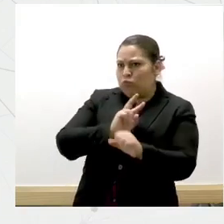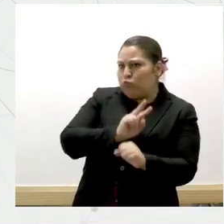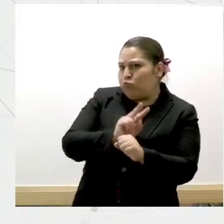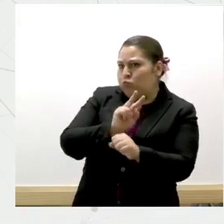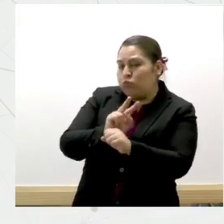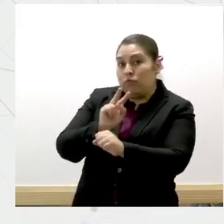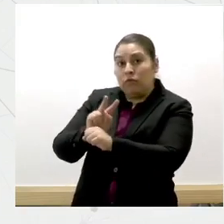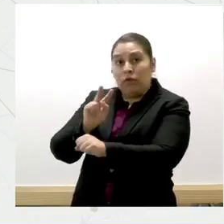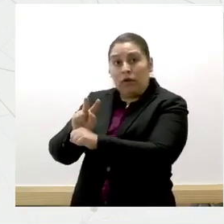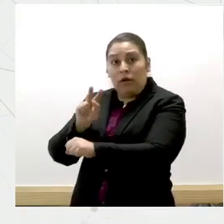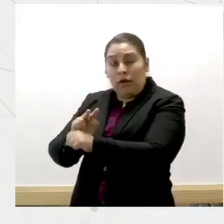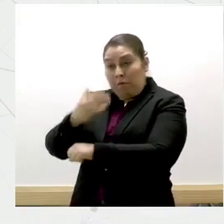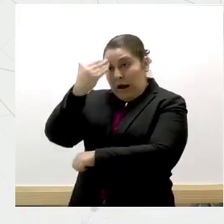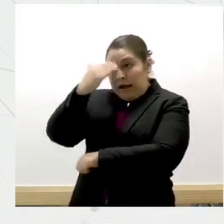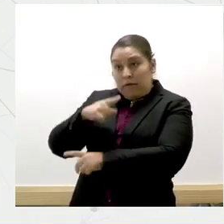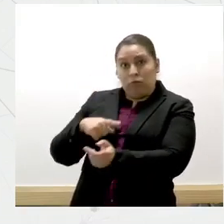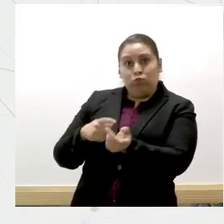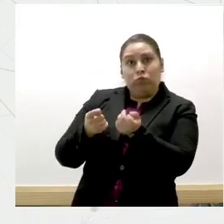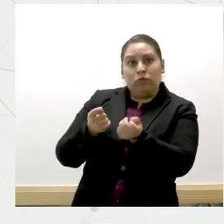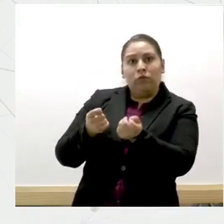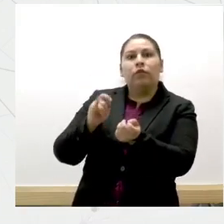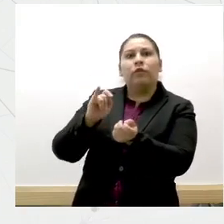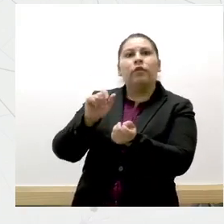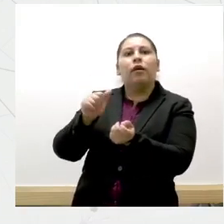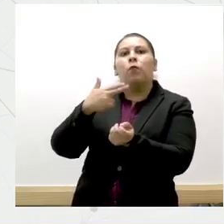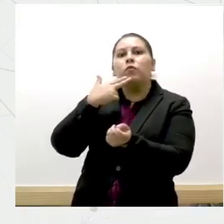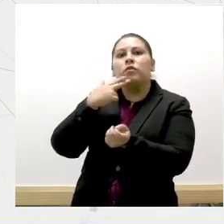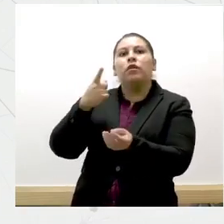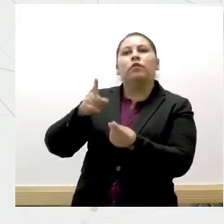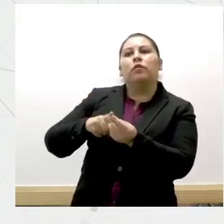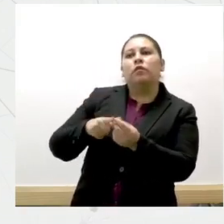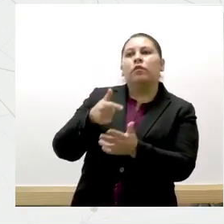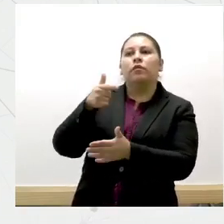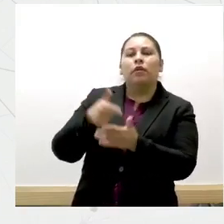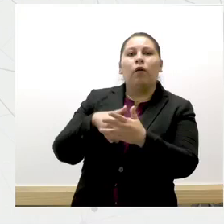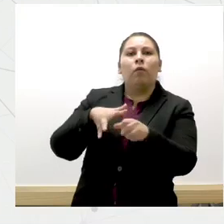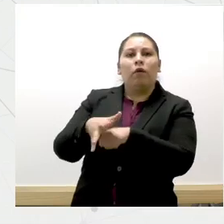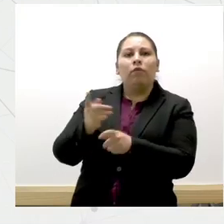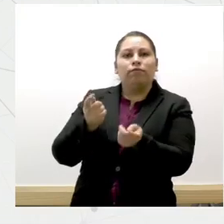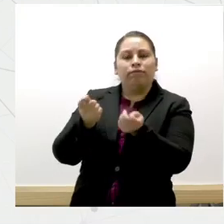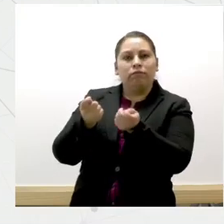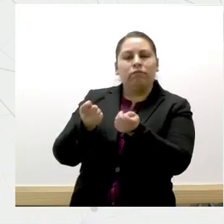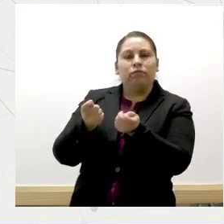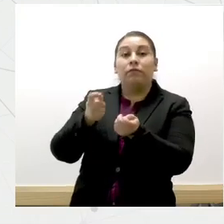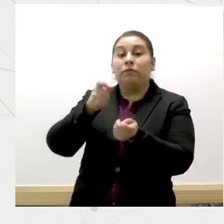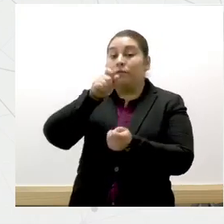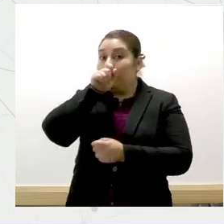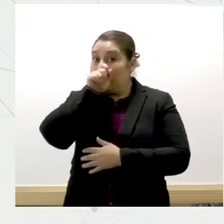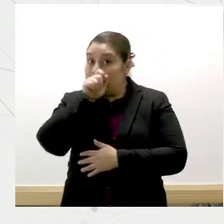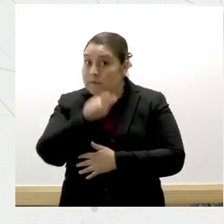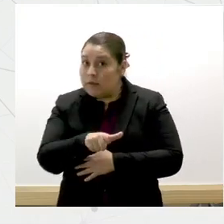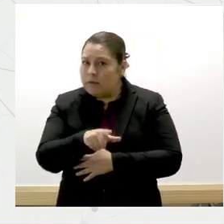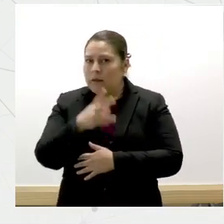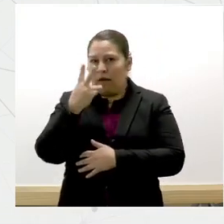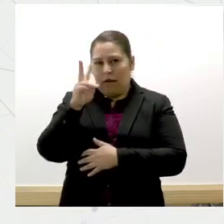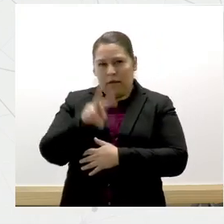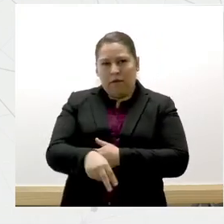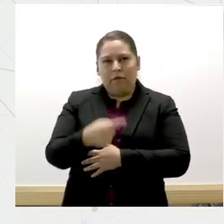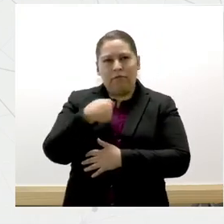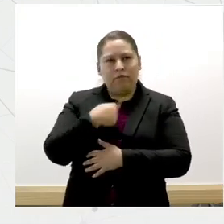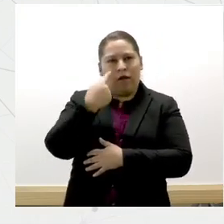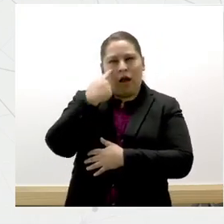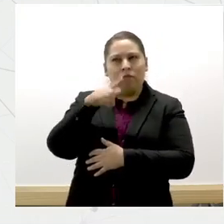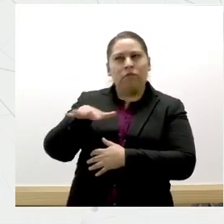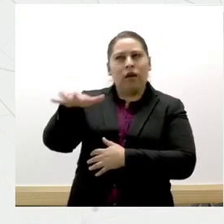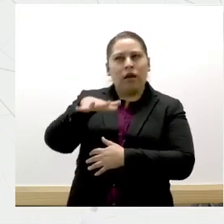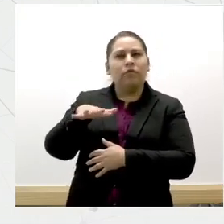estrategias de inteligencia artificial y que poco a poco se va concretando a través de distintas figuras. De hecho, si echamos una mirada en vez del sector público al